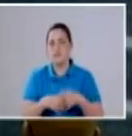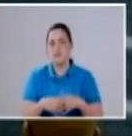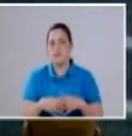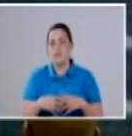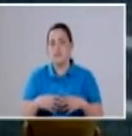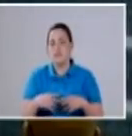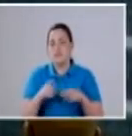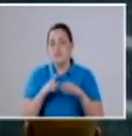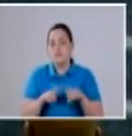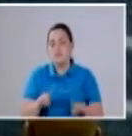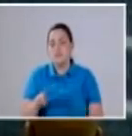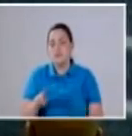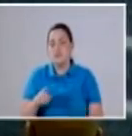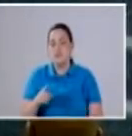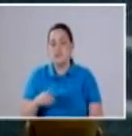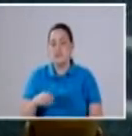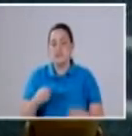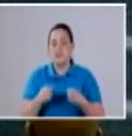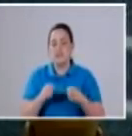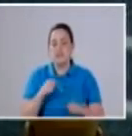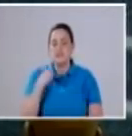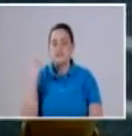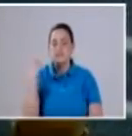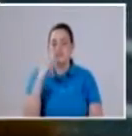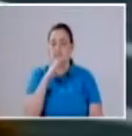hace todo es Dios.